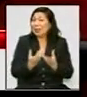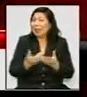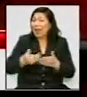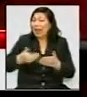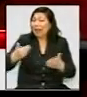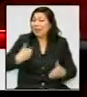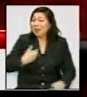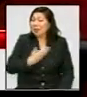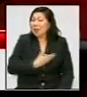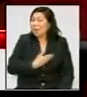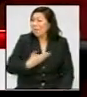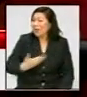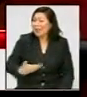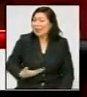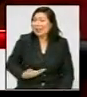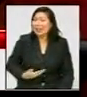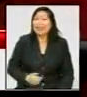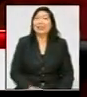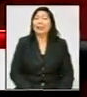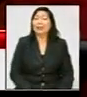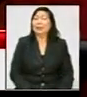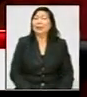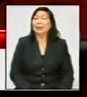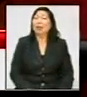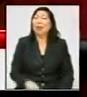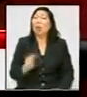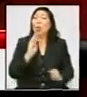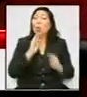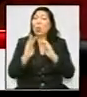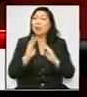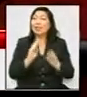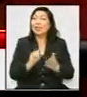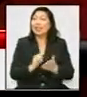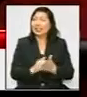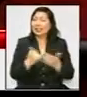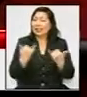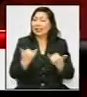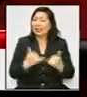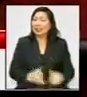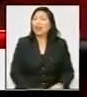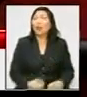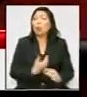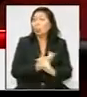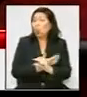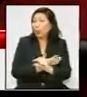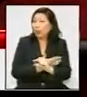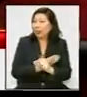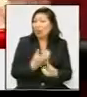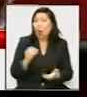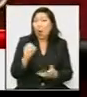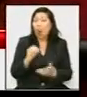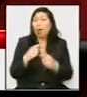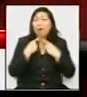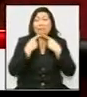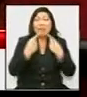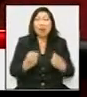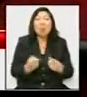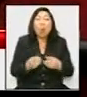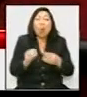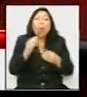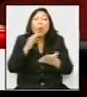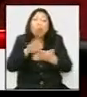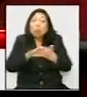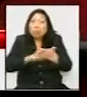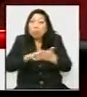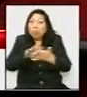anteriores presidentes vía WhatsApp, a través del Twitter y de la famosa botica,